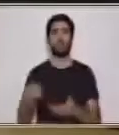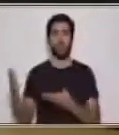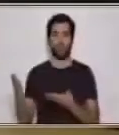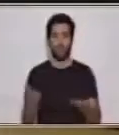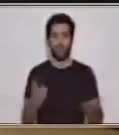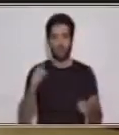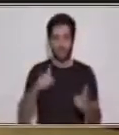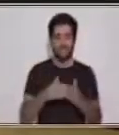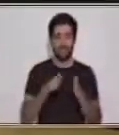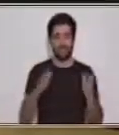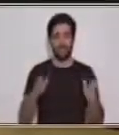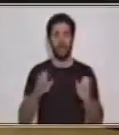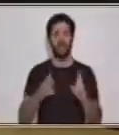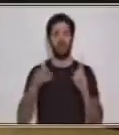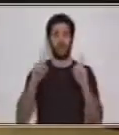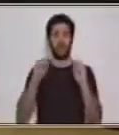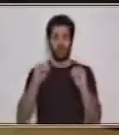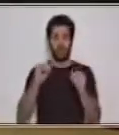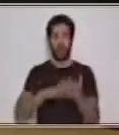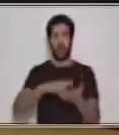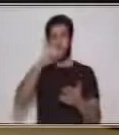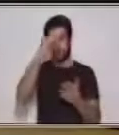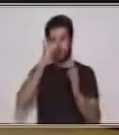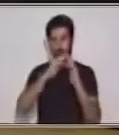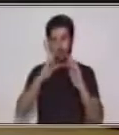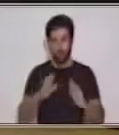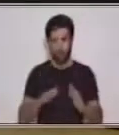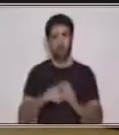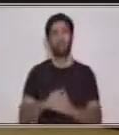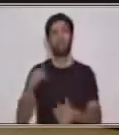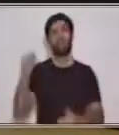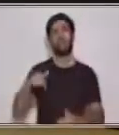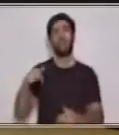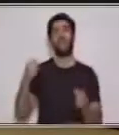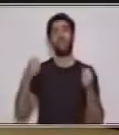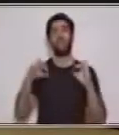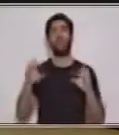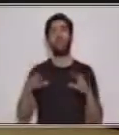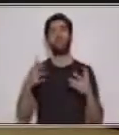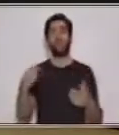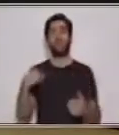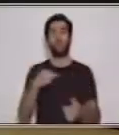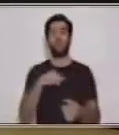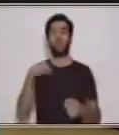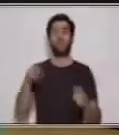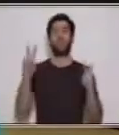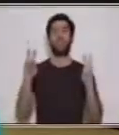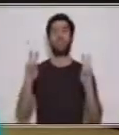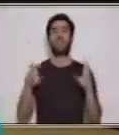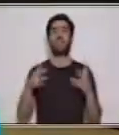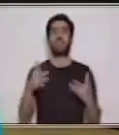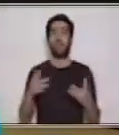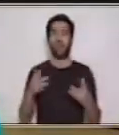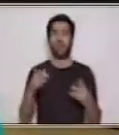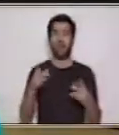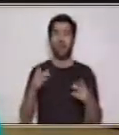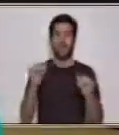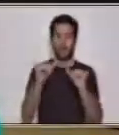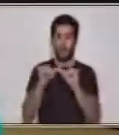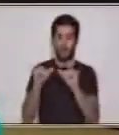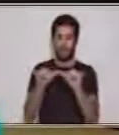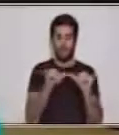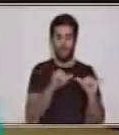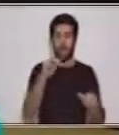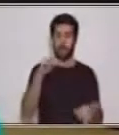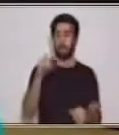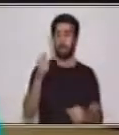Bienvenido a este espacio educativo Aprendo en Casa. Soy Ángel García y en esta oportunidad desarrollaré el tema medidas de masa del